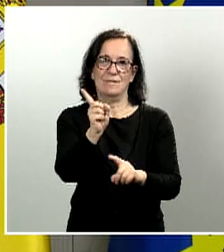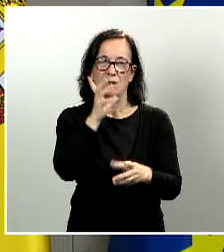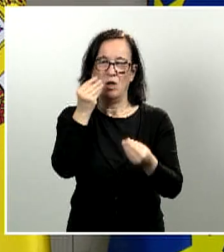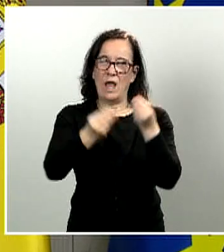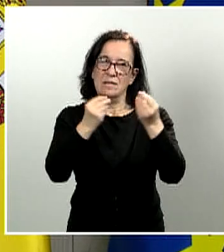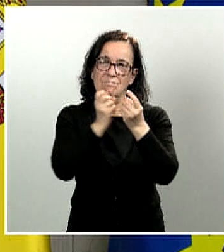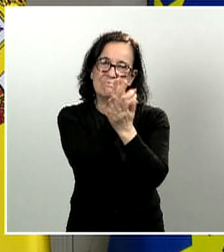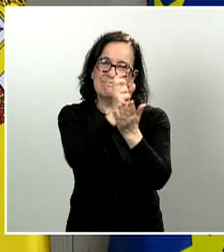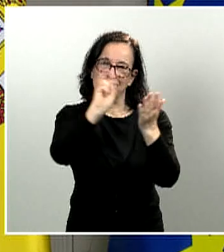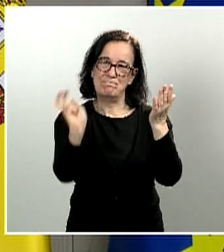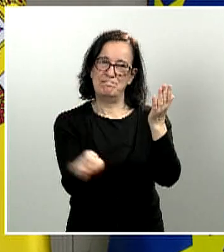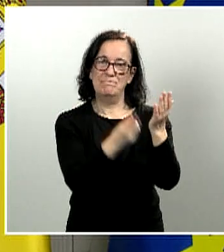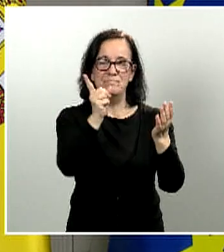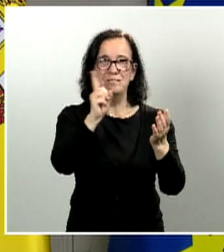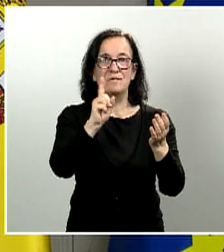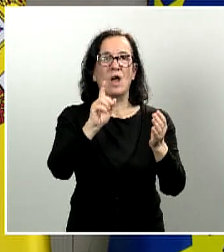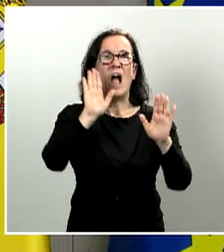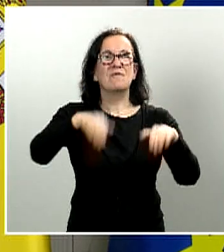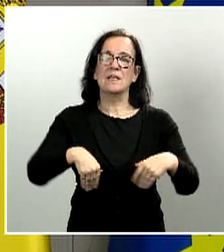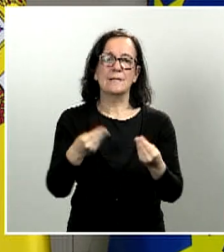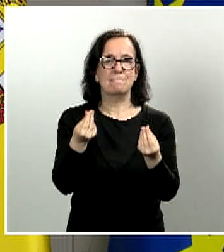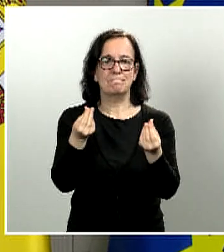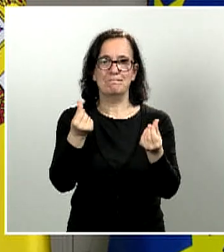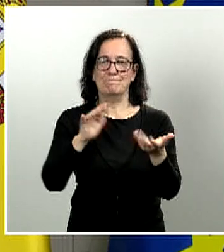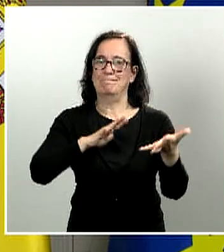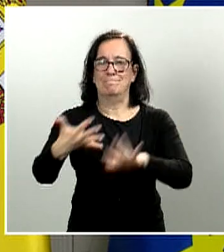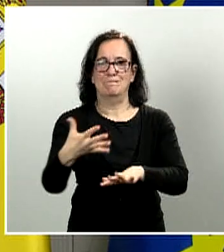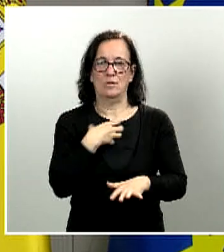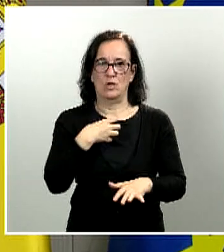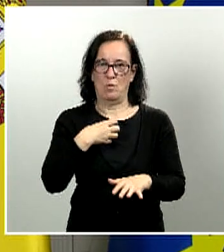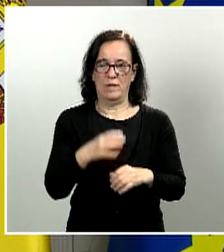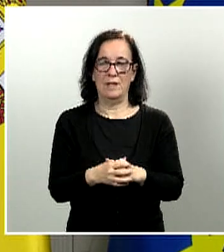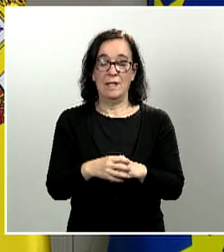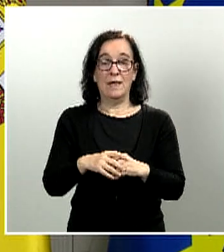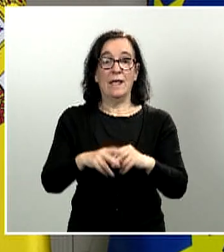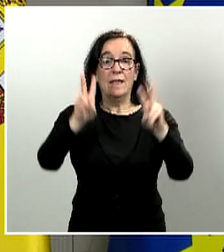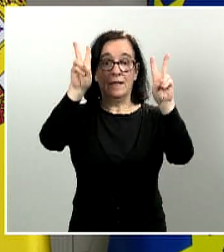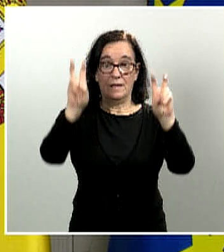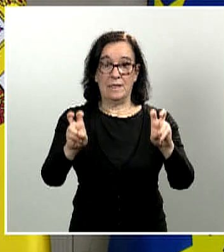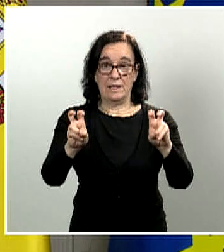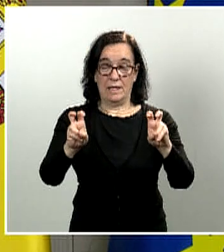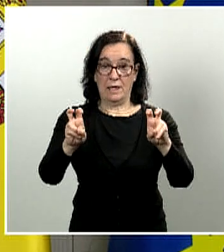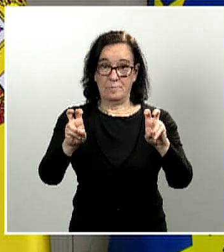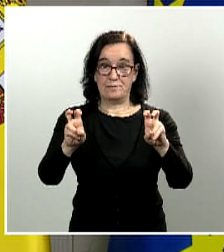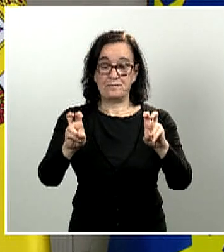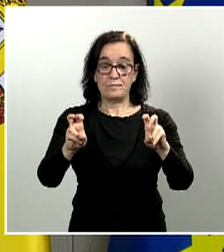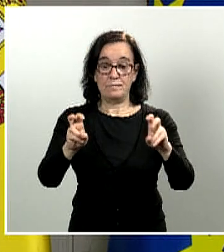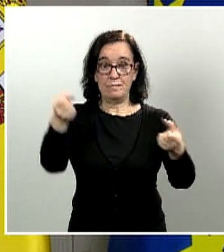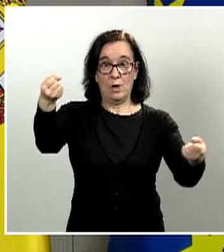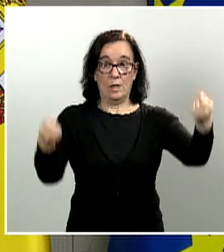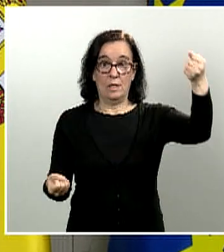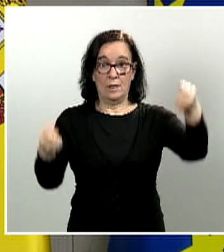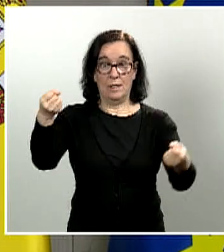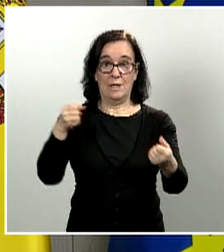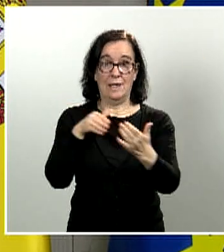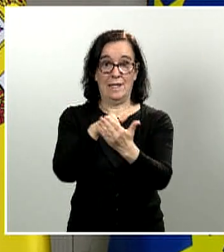en las que no resultaría de aplicación. La cuestión es que los transportistas tienen que